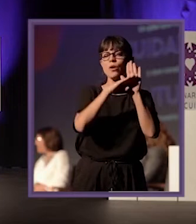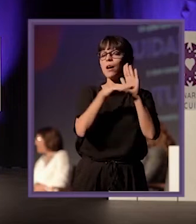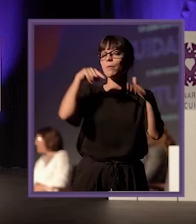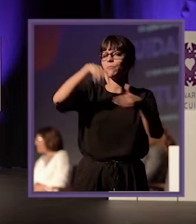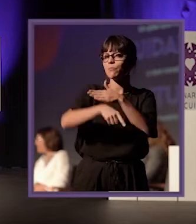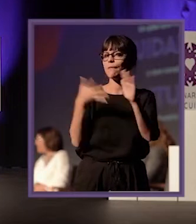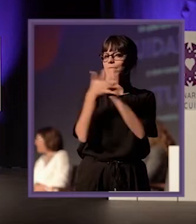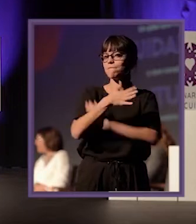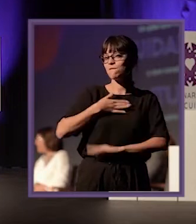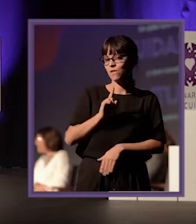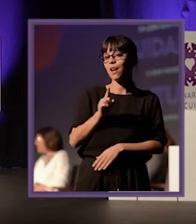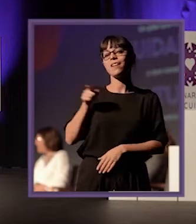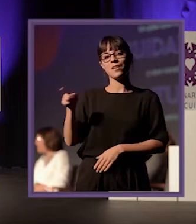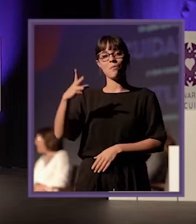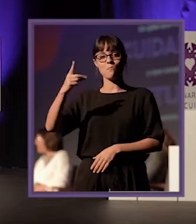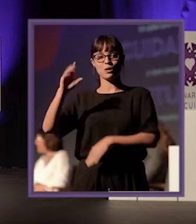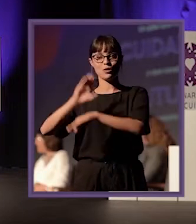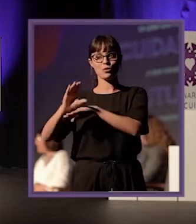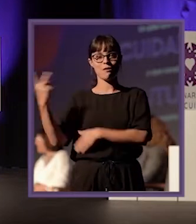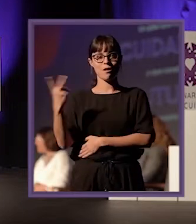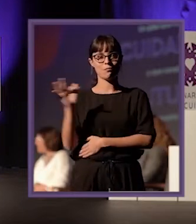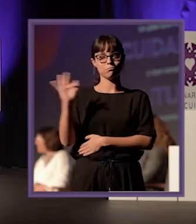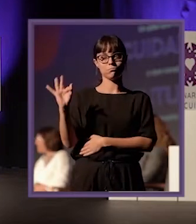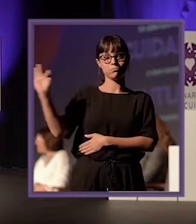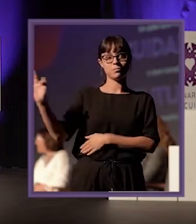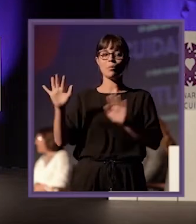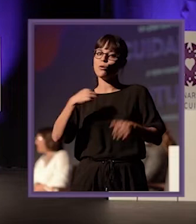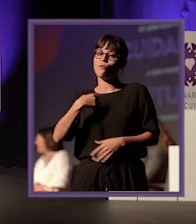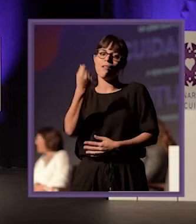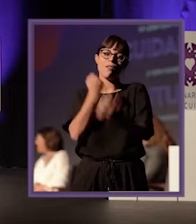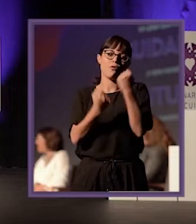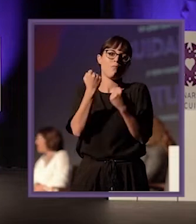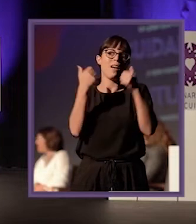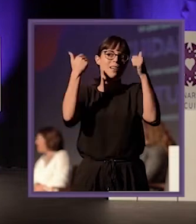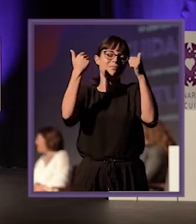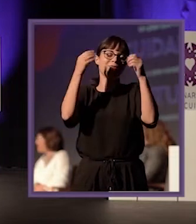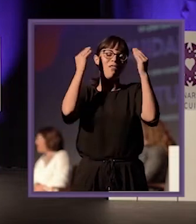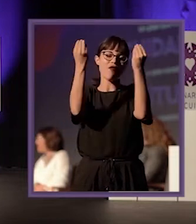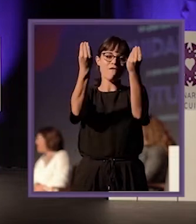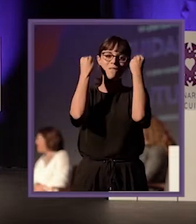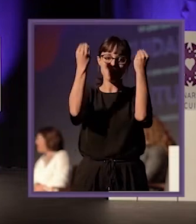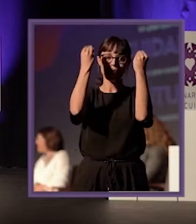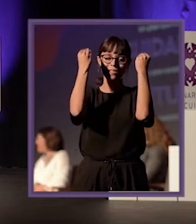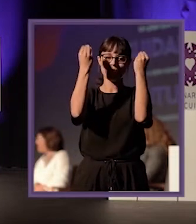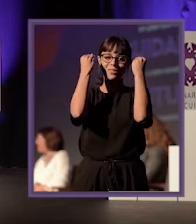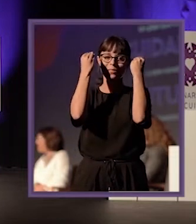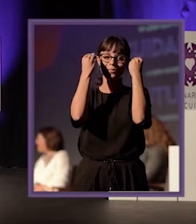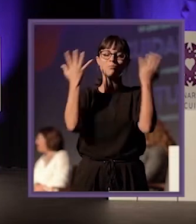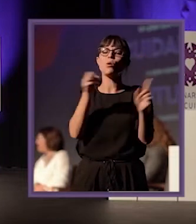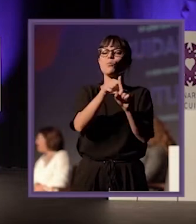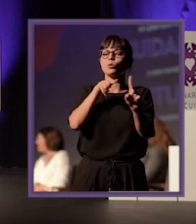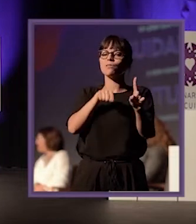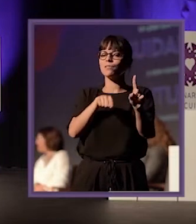viceconsejeras. Pero como soy de formación economista, quería explicar esta